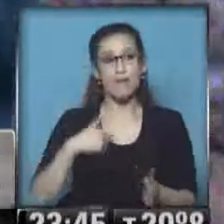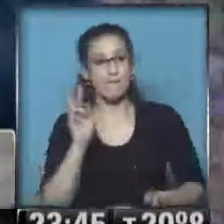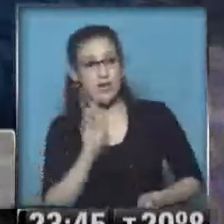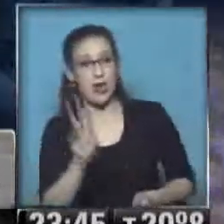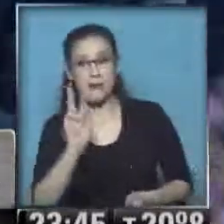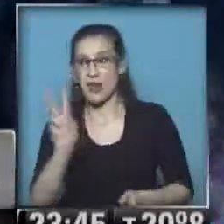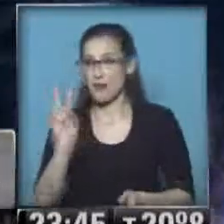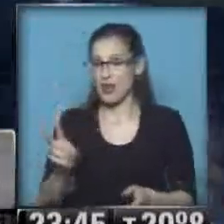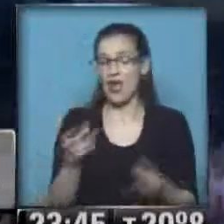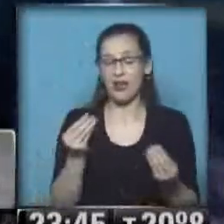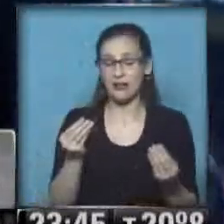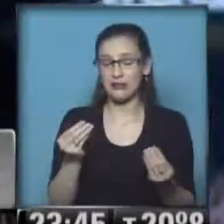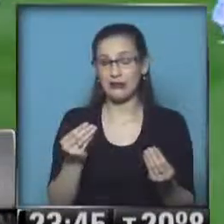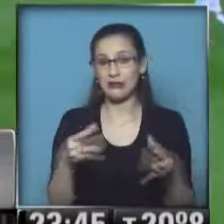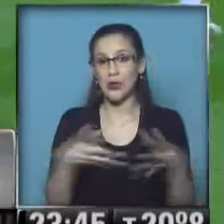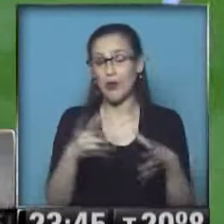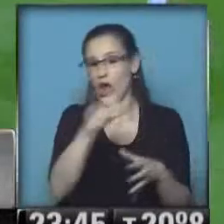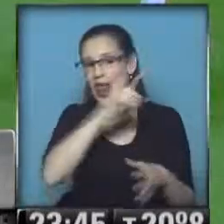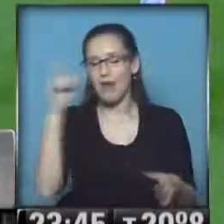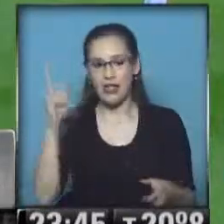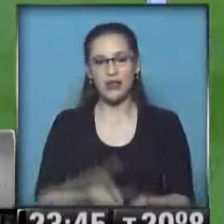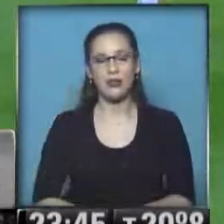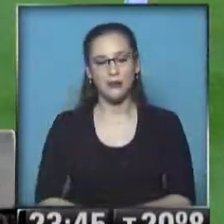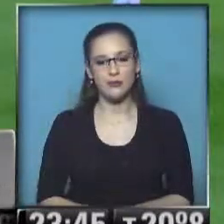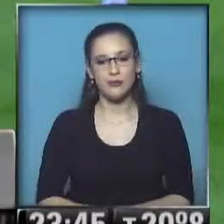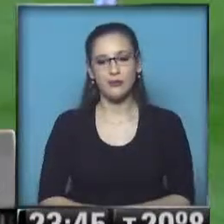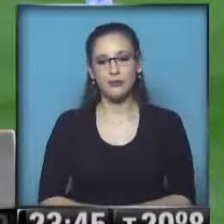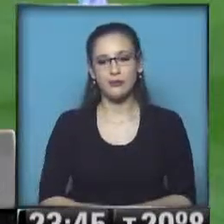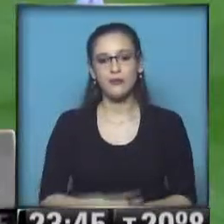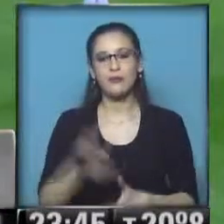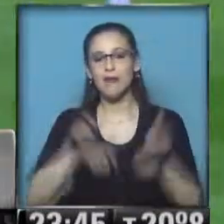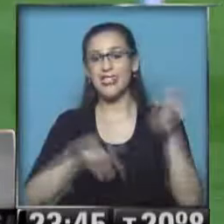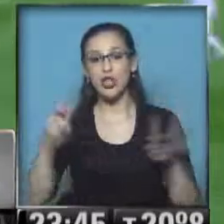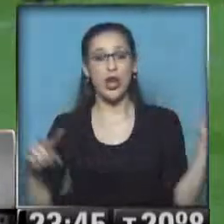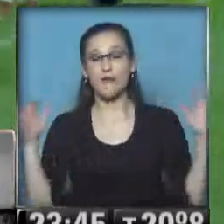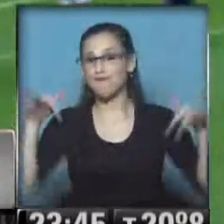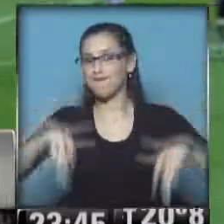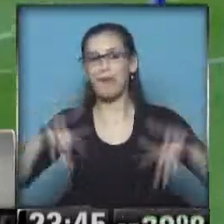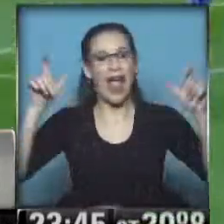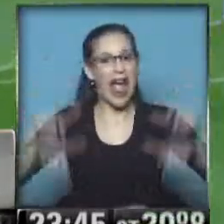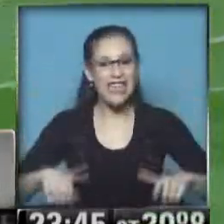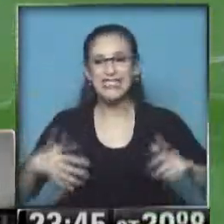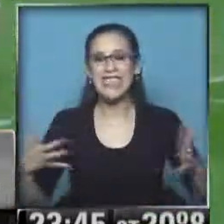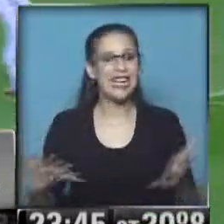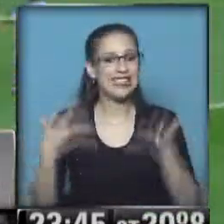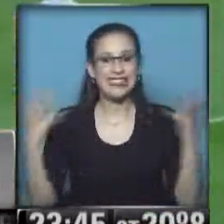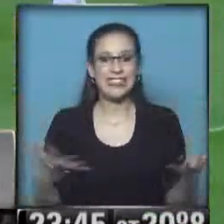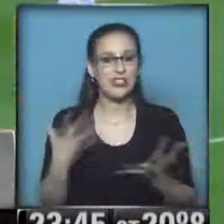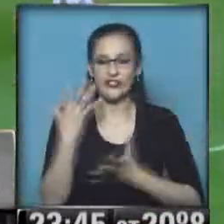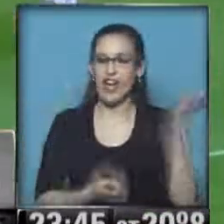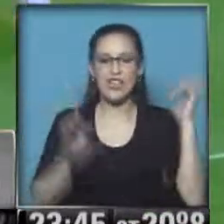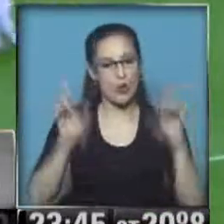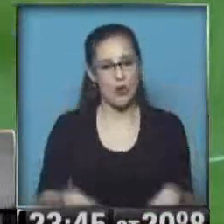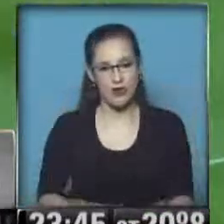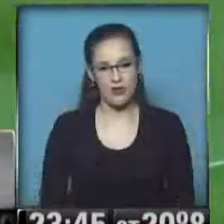con este Real Madrid, que más allá de los tantos millones que tenía en la cancha, no podía hacer nada. Fíjense, otra situación de peligro que